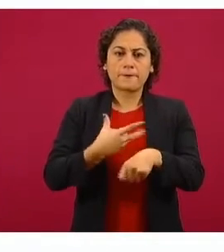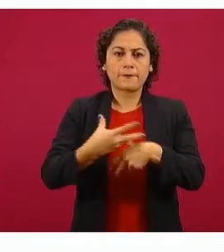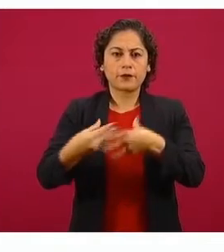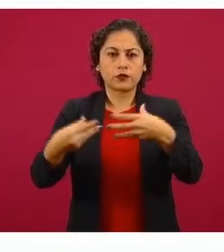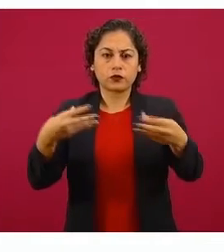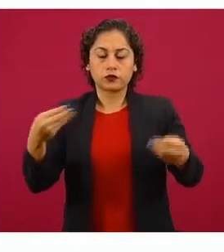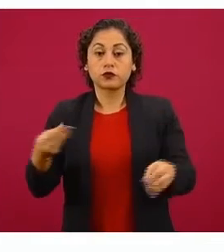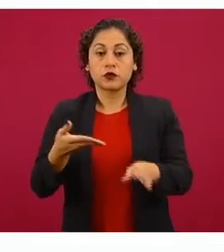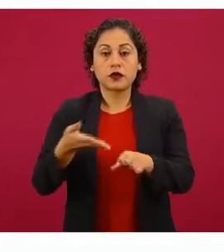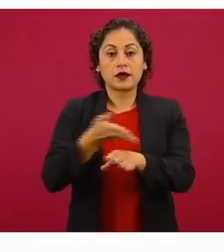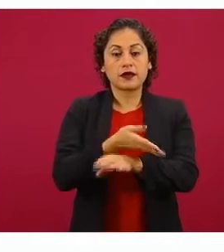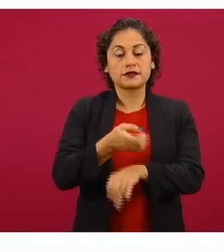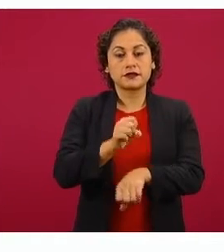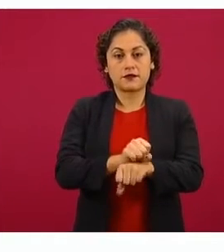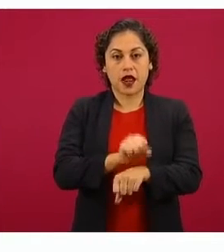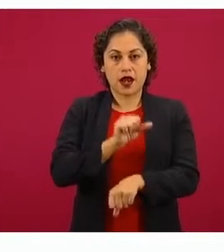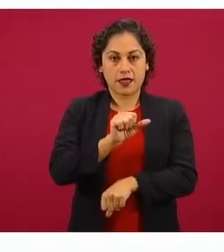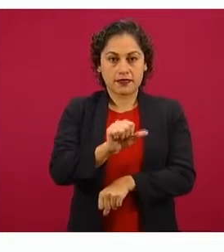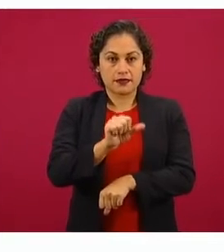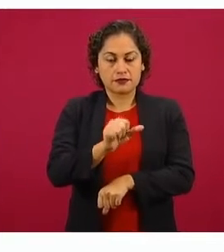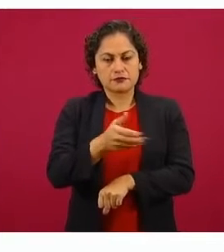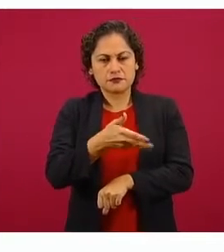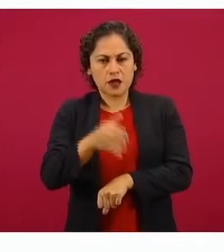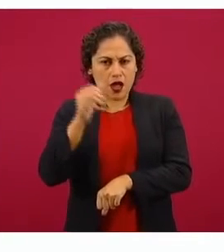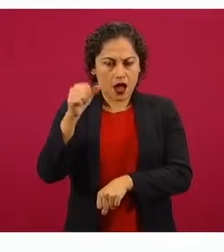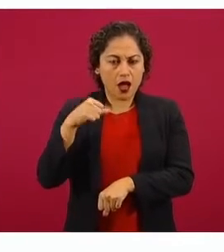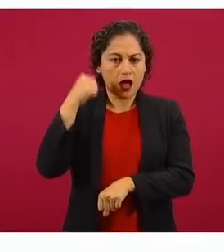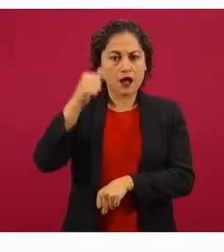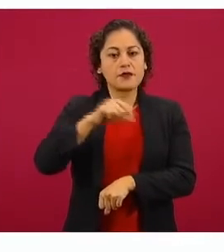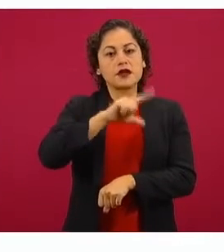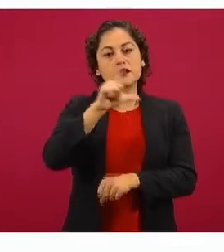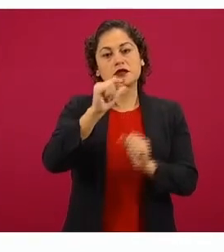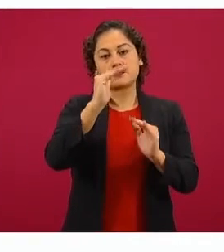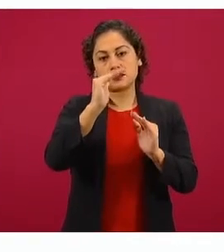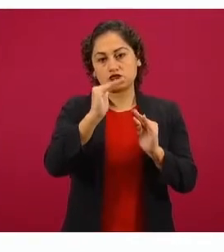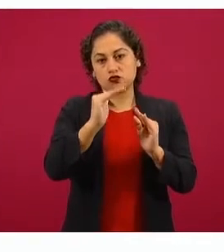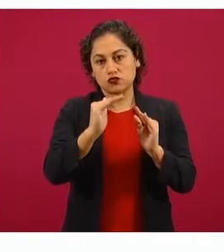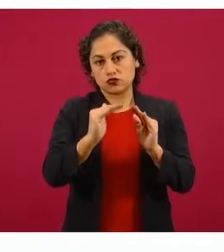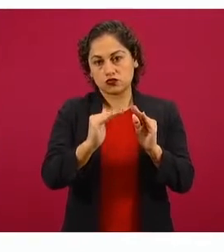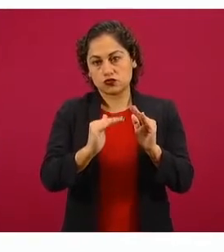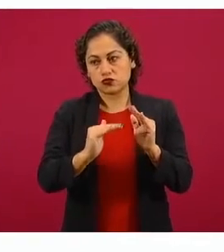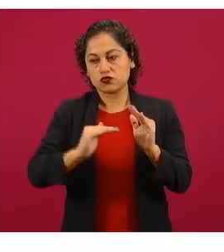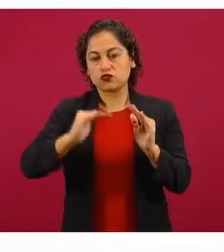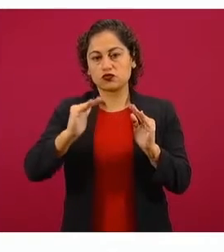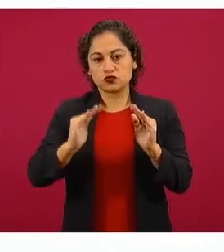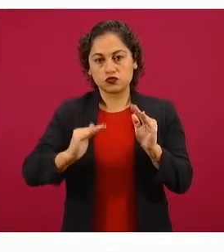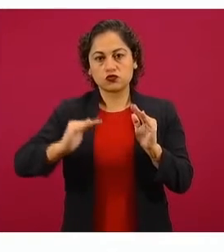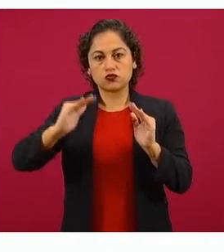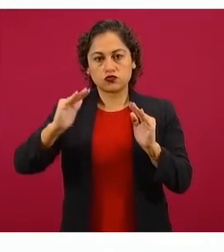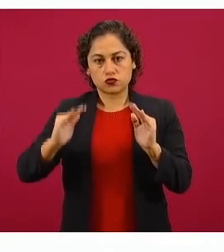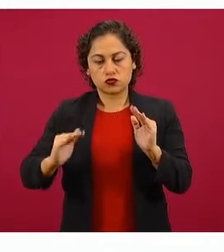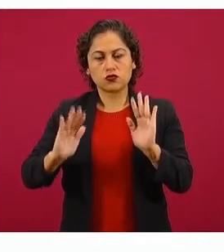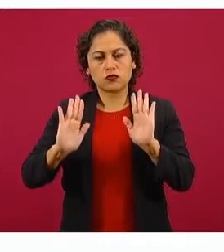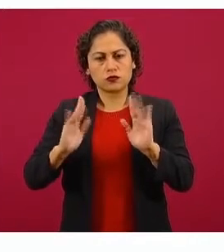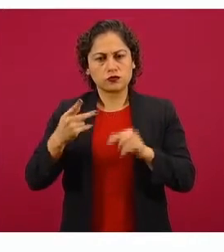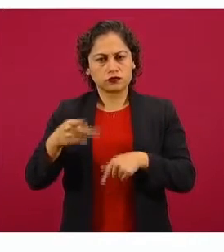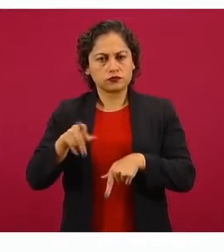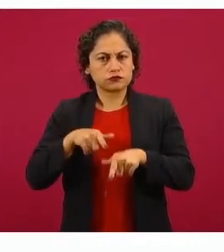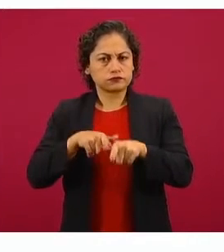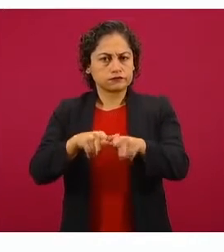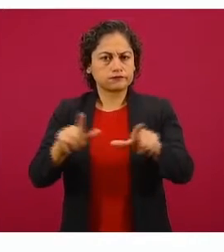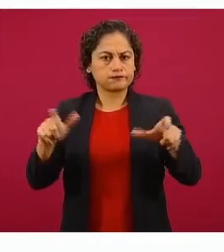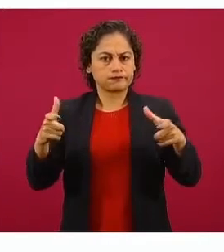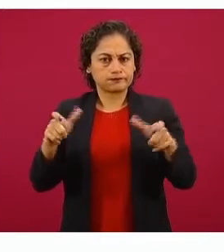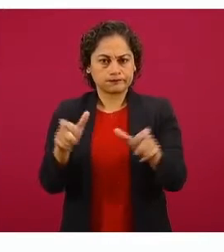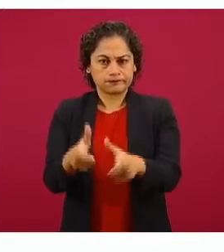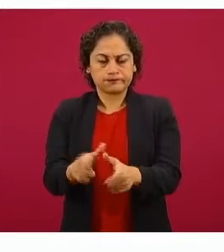16 del año, esto es durante abril. Posteriormente tuvo un descenso sostenido con algunas variaciones, pero un descenso sostenido y va en